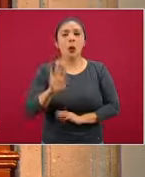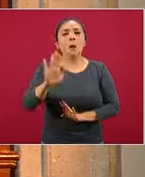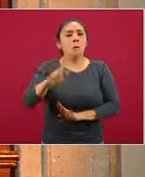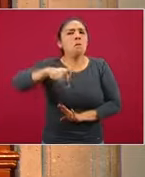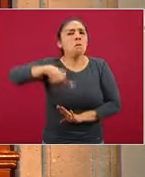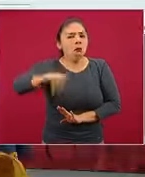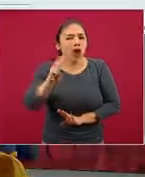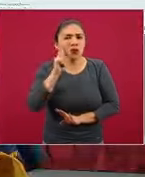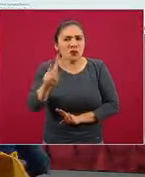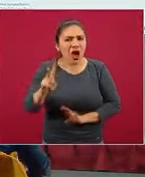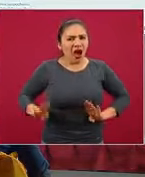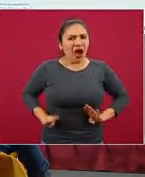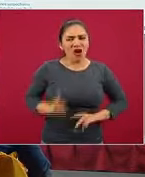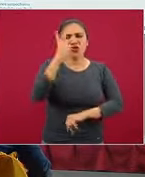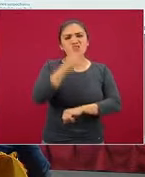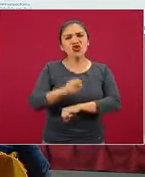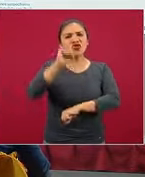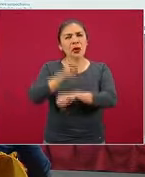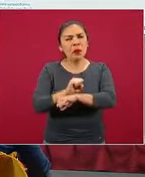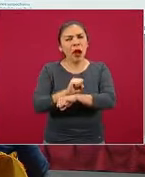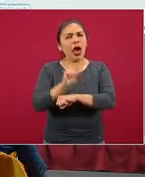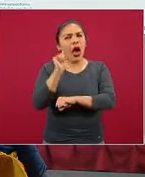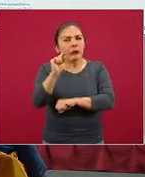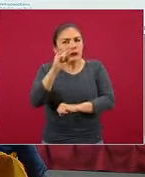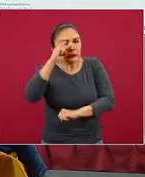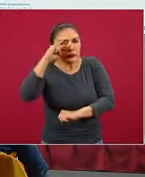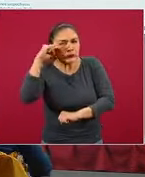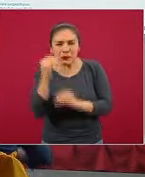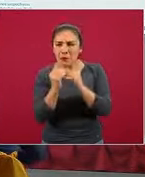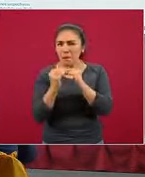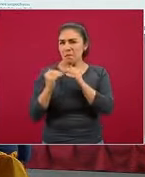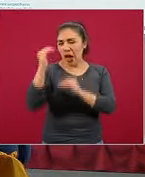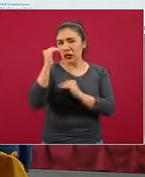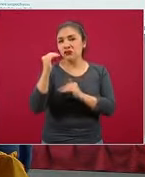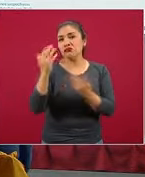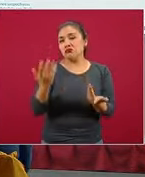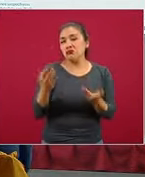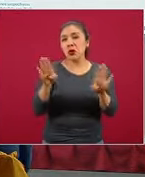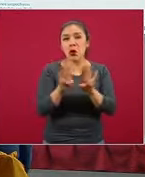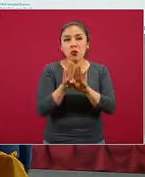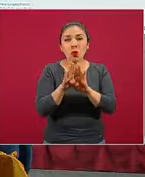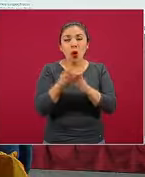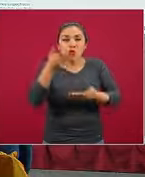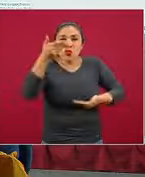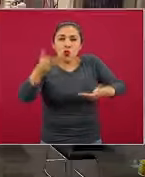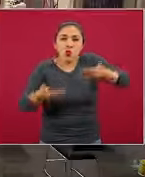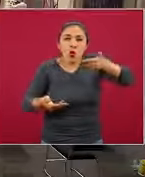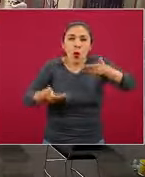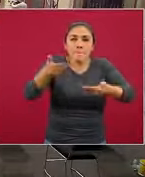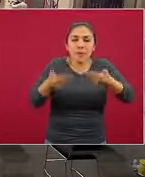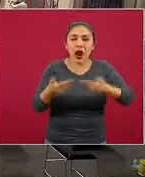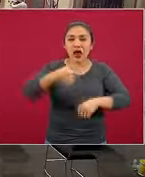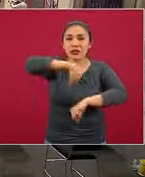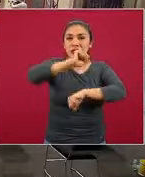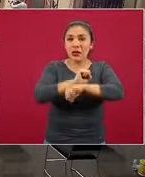a pesar de que hemos tenido estas dos semanas de un ligero incremento, para efectos de la comparación con la